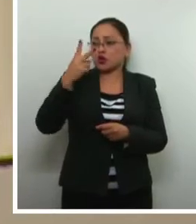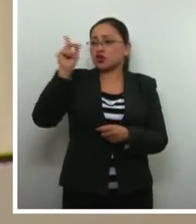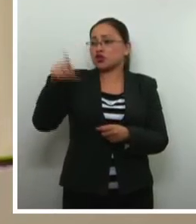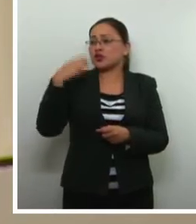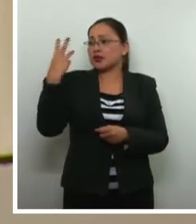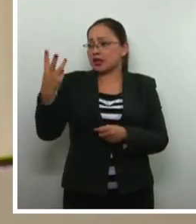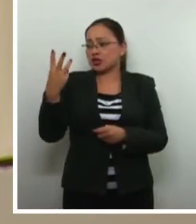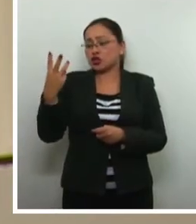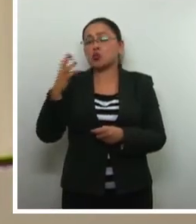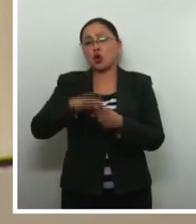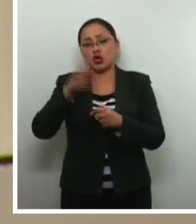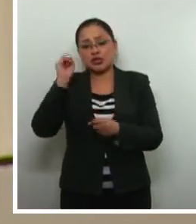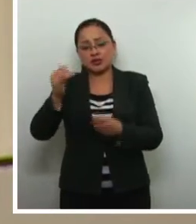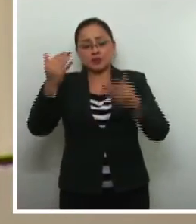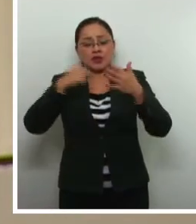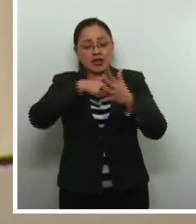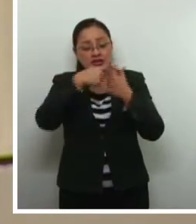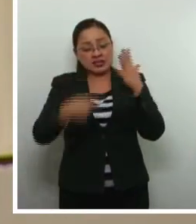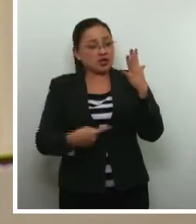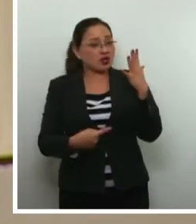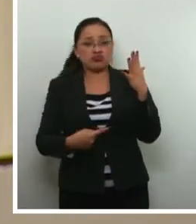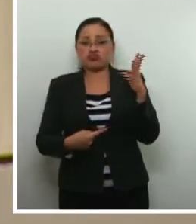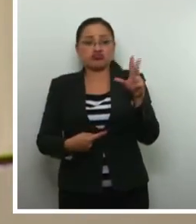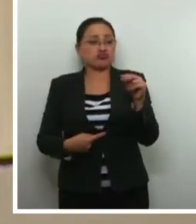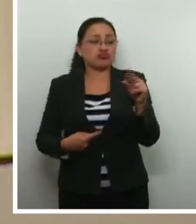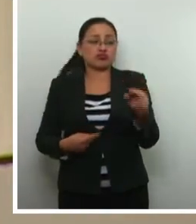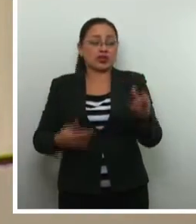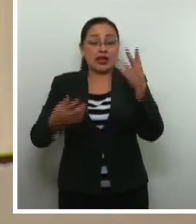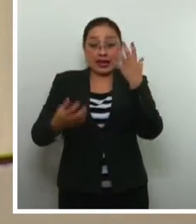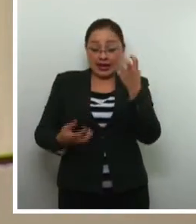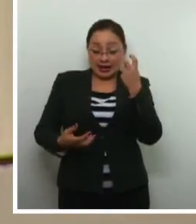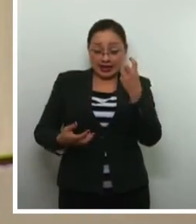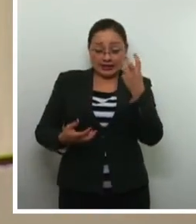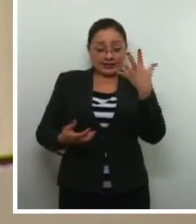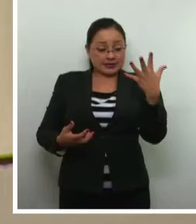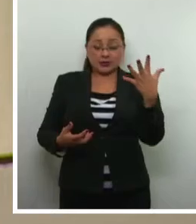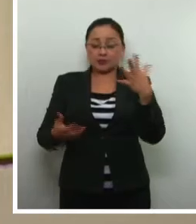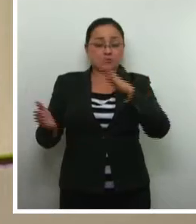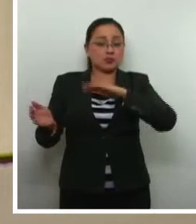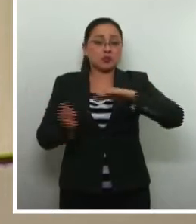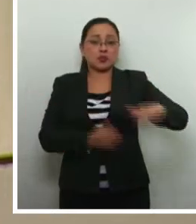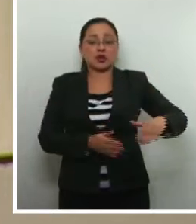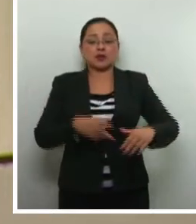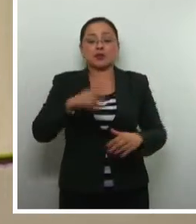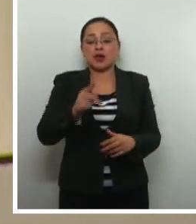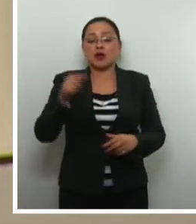las otras 5 no, entonces esas ya no, pero la que